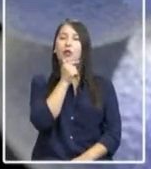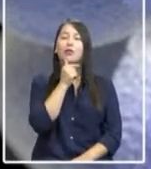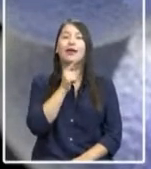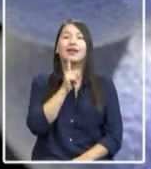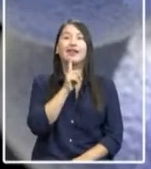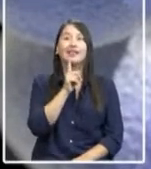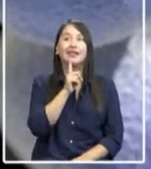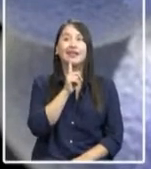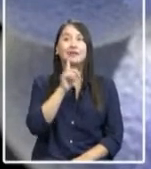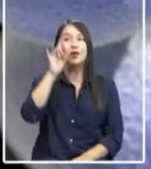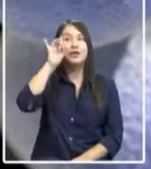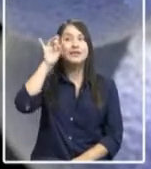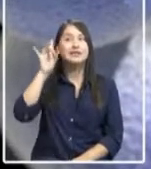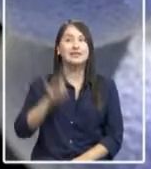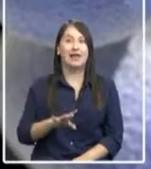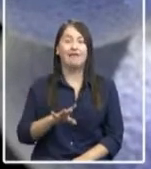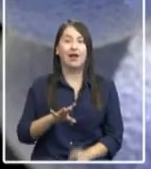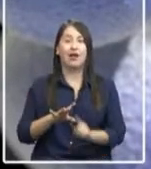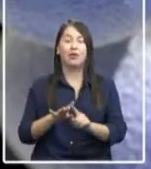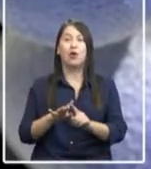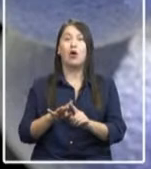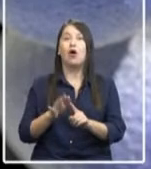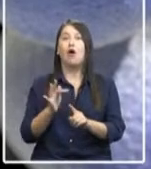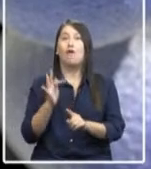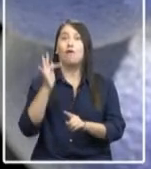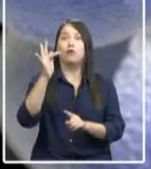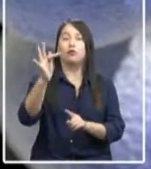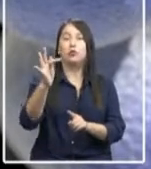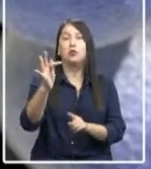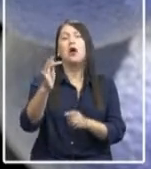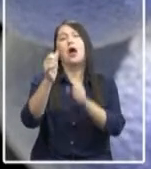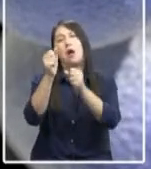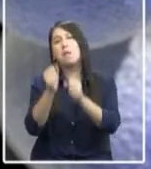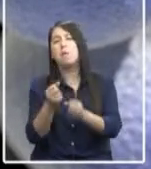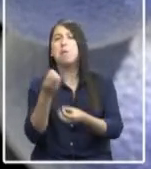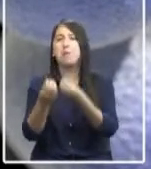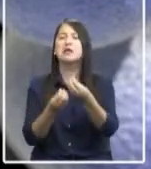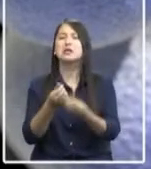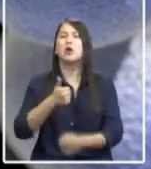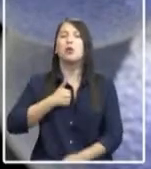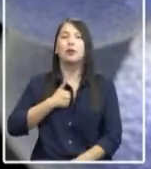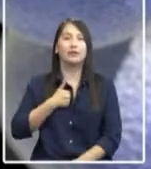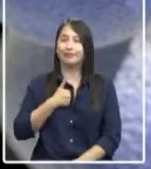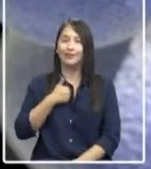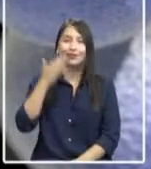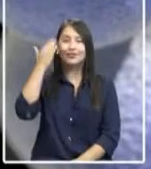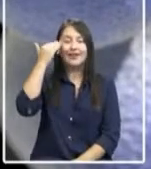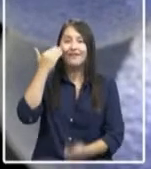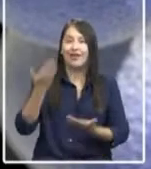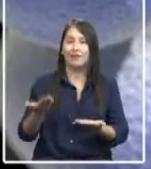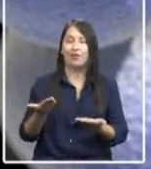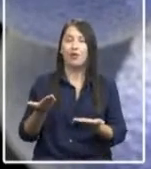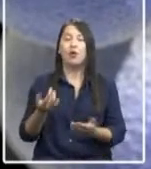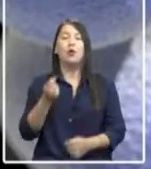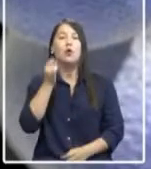escenarios sabemos que mañana no puede ser como otro ayer, es otro mañana diferente? ¿Cuáles son los prejuicios que